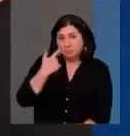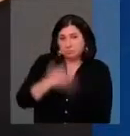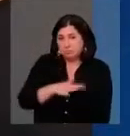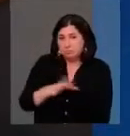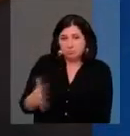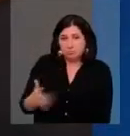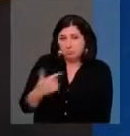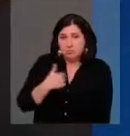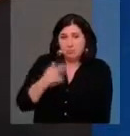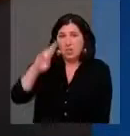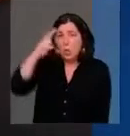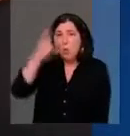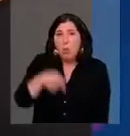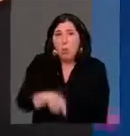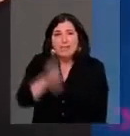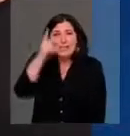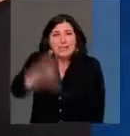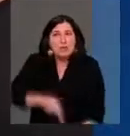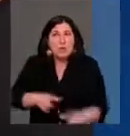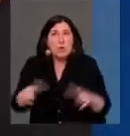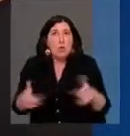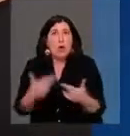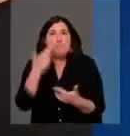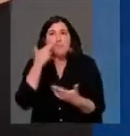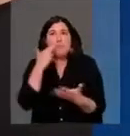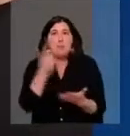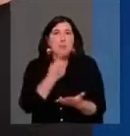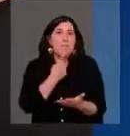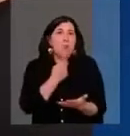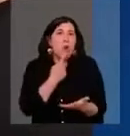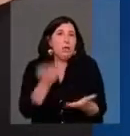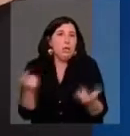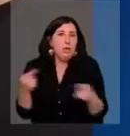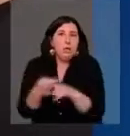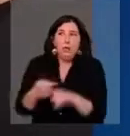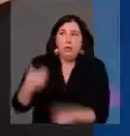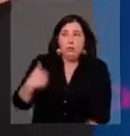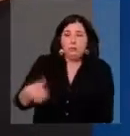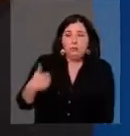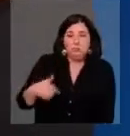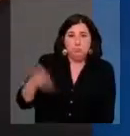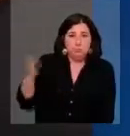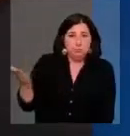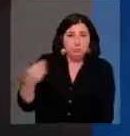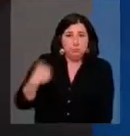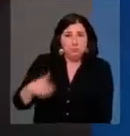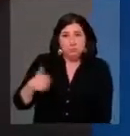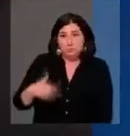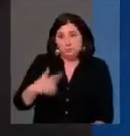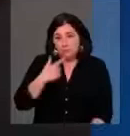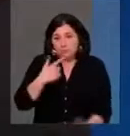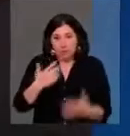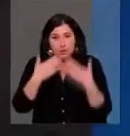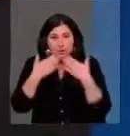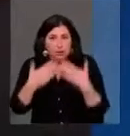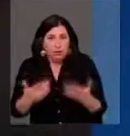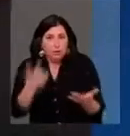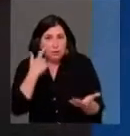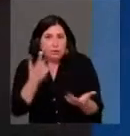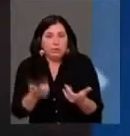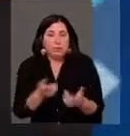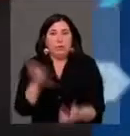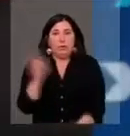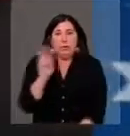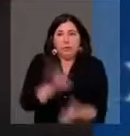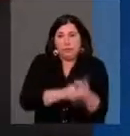no le genera ningún tipo de inconveniente político con la parte argentina porque argentina luego estar agradecido con los argentinos de que reciban los